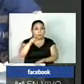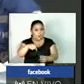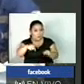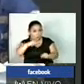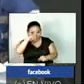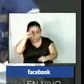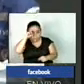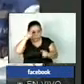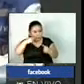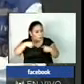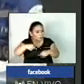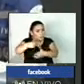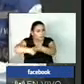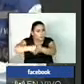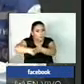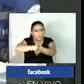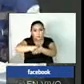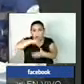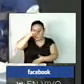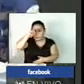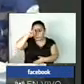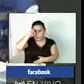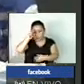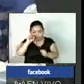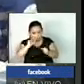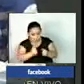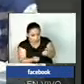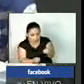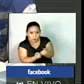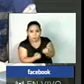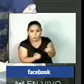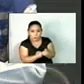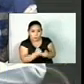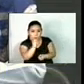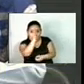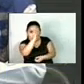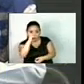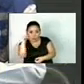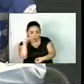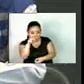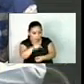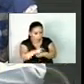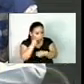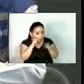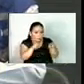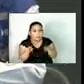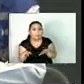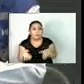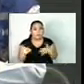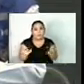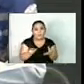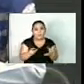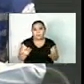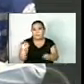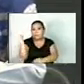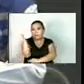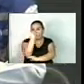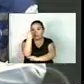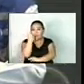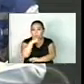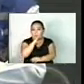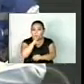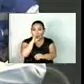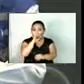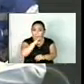intensamente en el acompañamiento a los países en afrontar esta emergencia que como ustedes